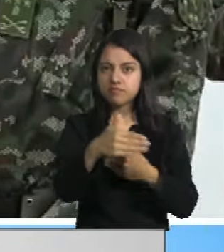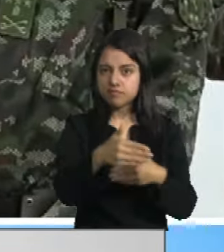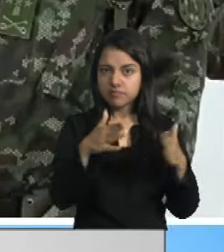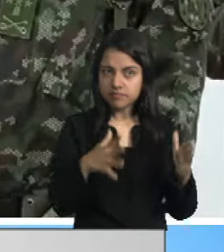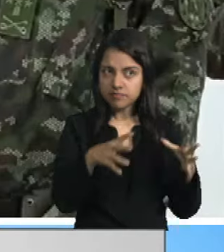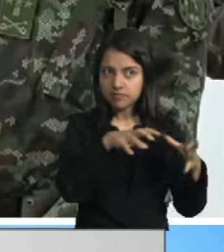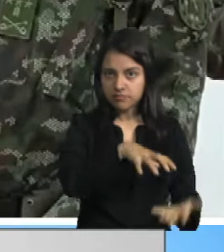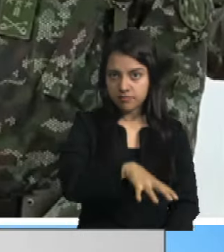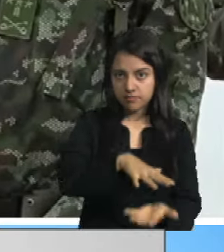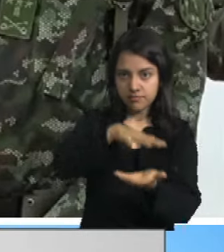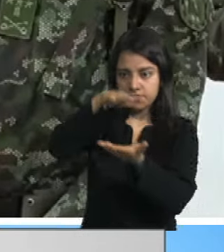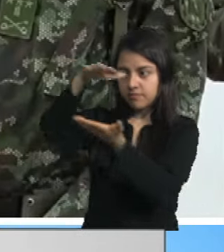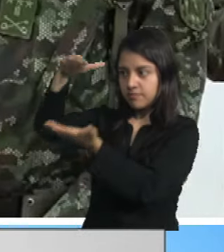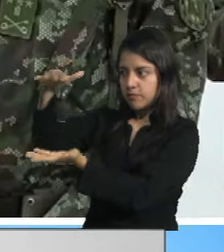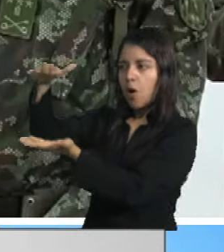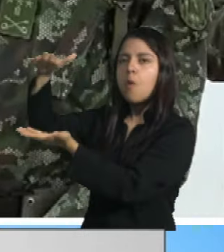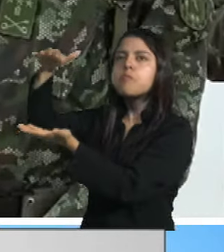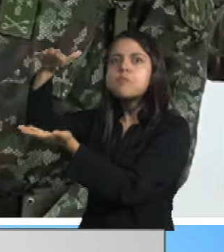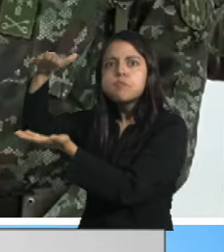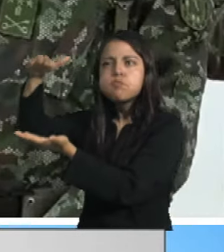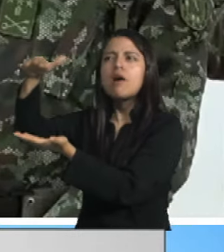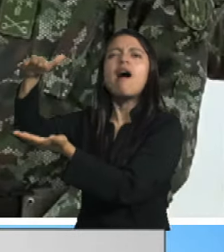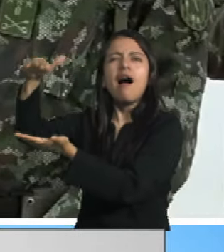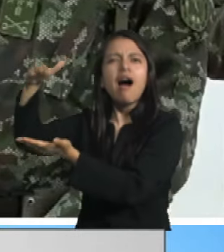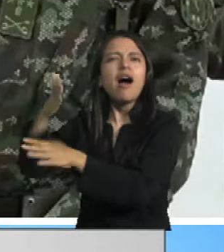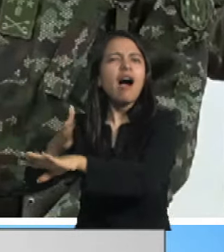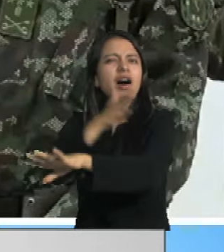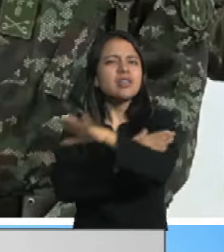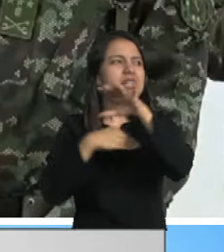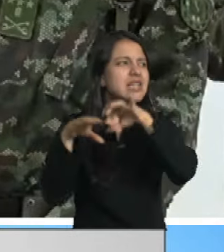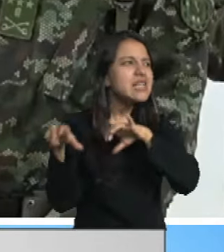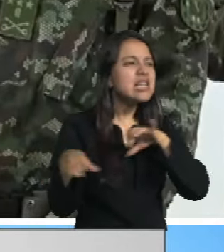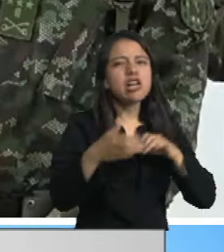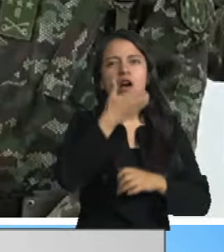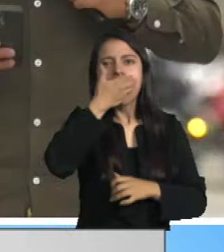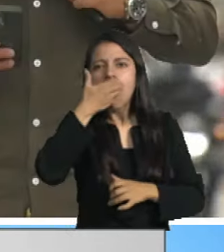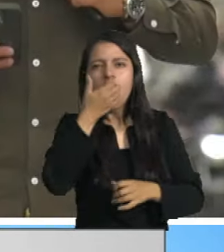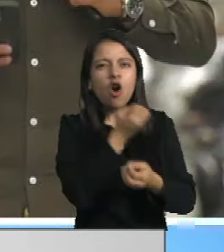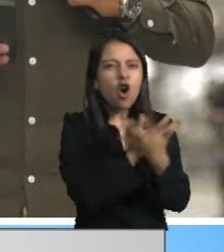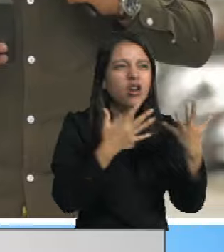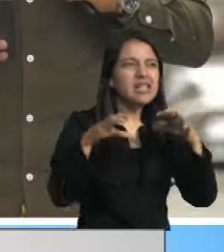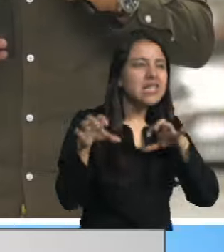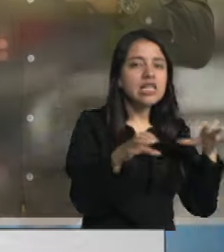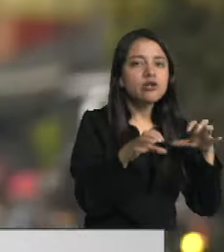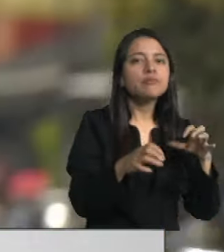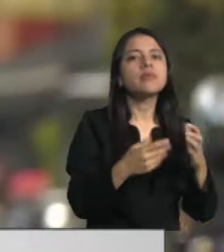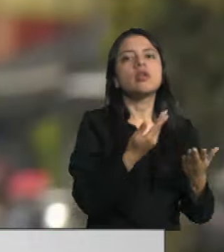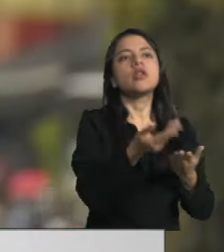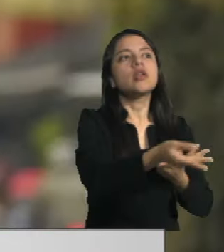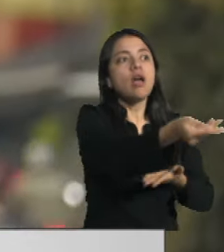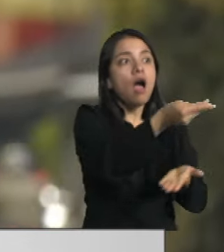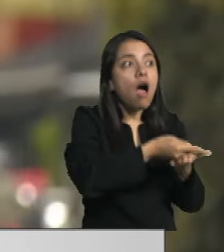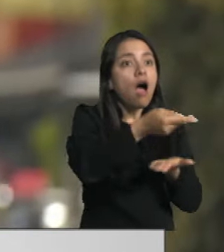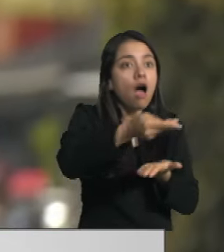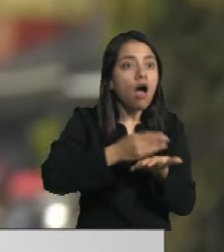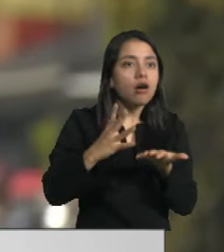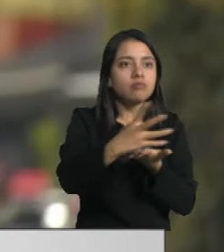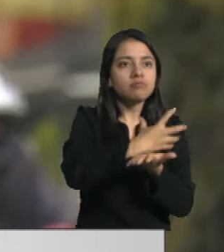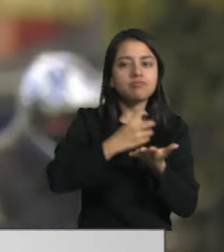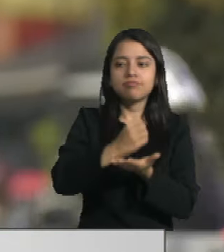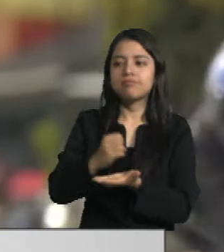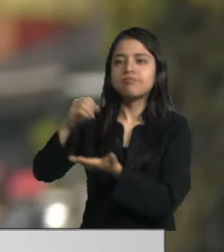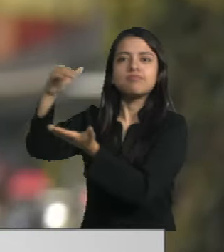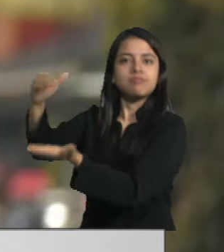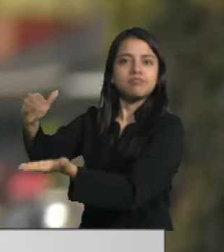las economías ilícitas del grupo armado organizado residual Frente Raúl Reyes. Y en noticias de la capital, la Policía Metropolitana